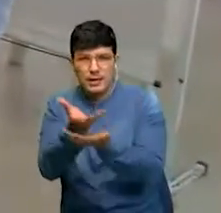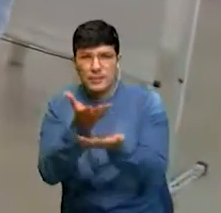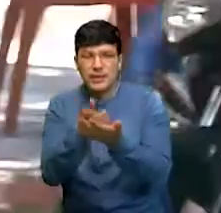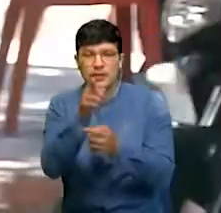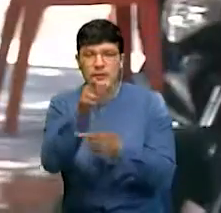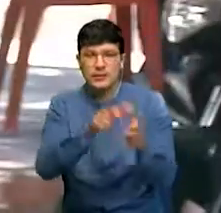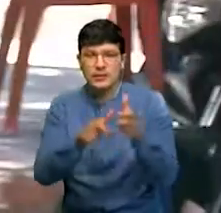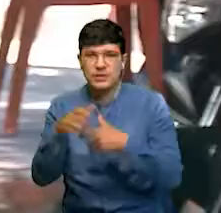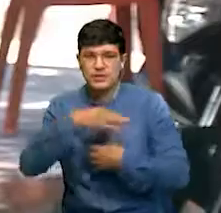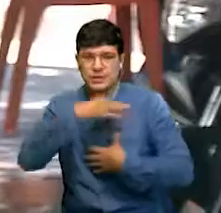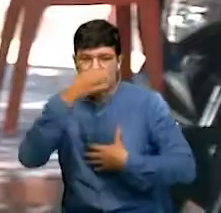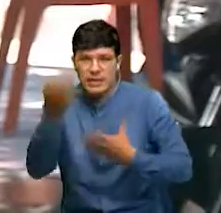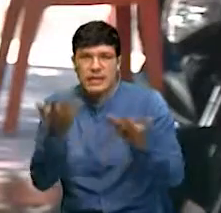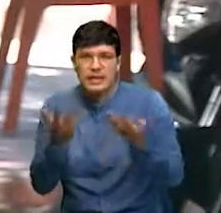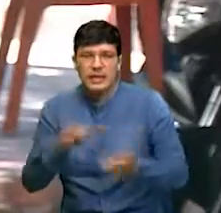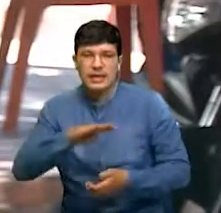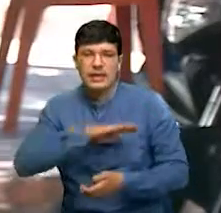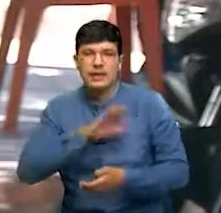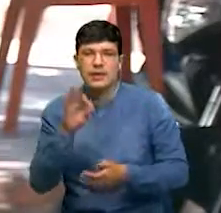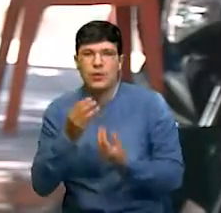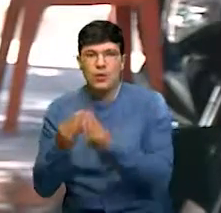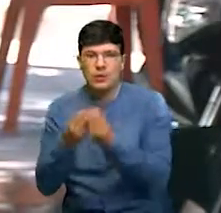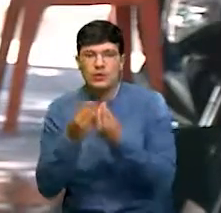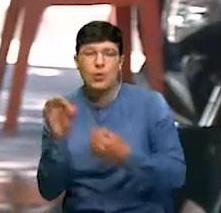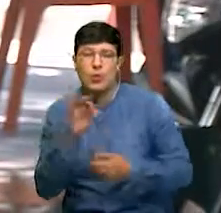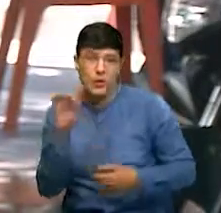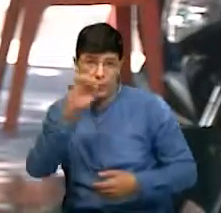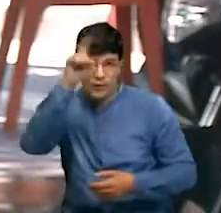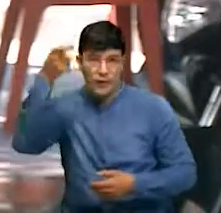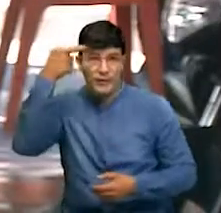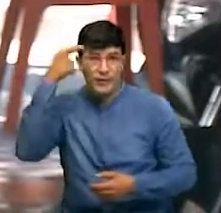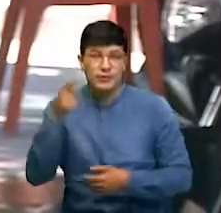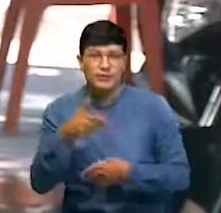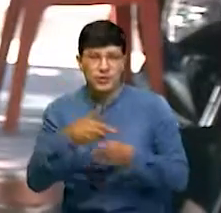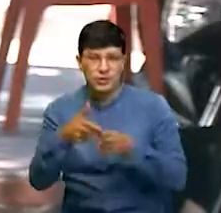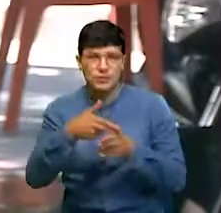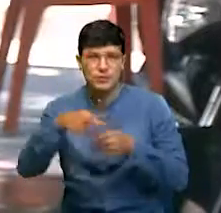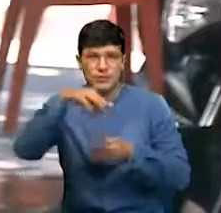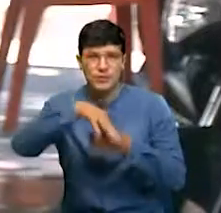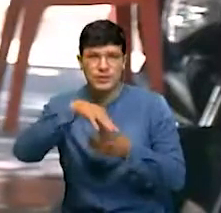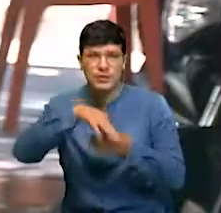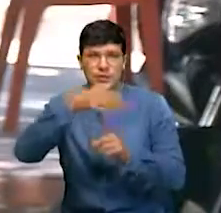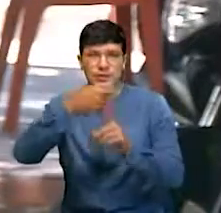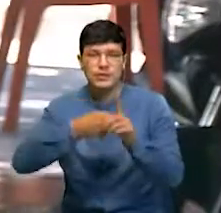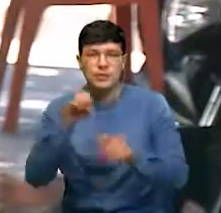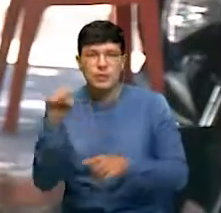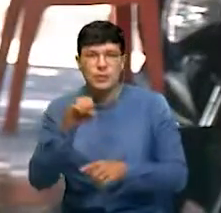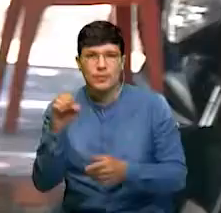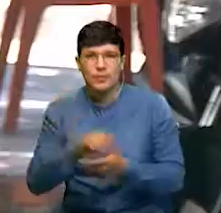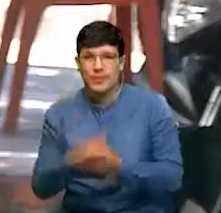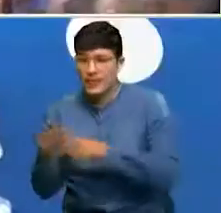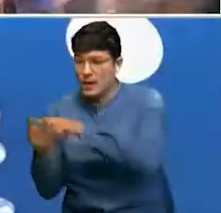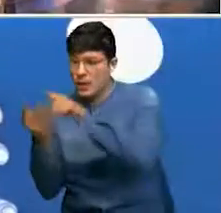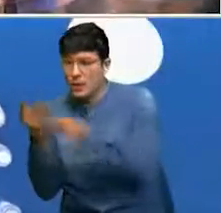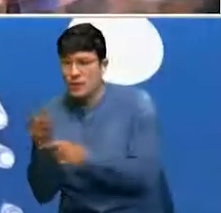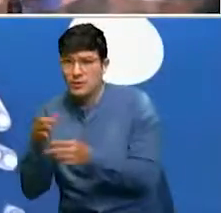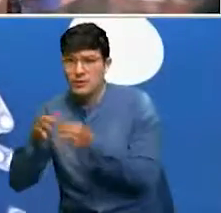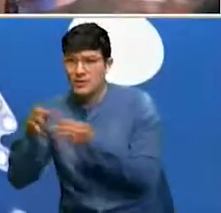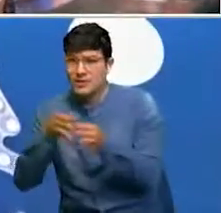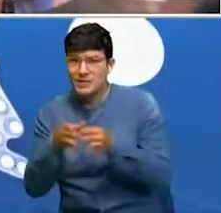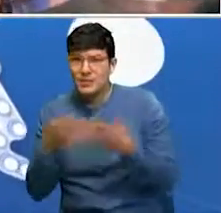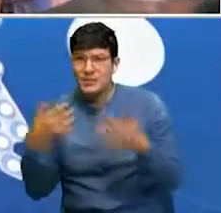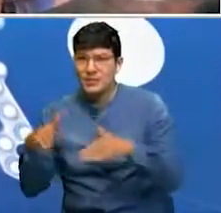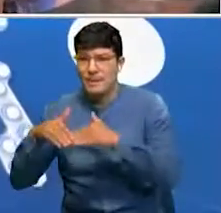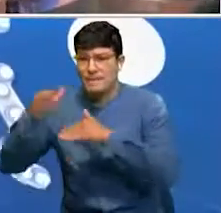candidatos el municipio de el tarra convención antiguo y sardinata son los 4 municipios que presentan más